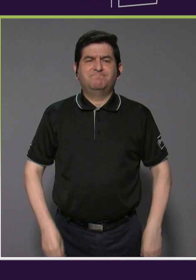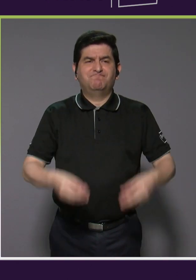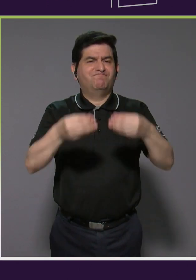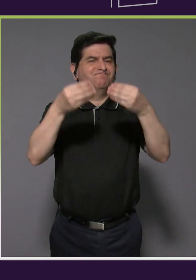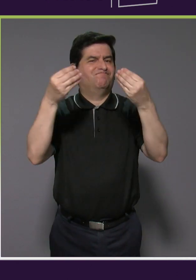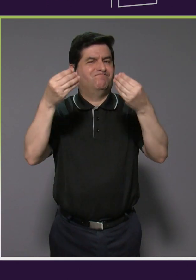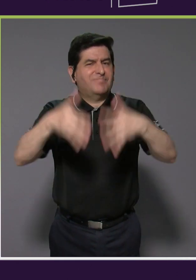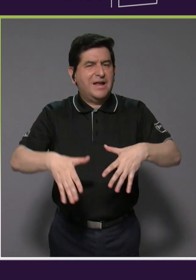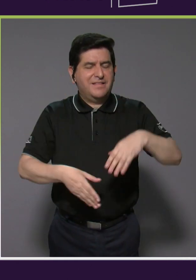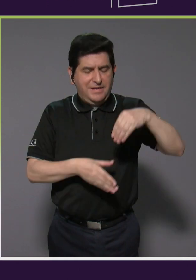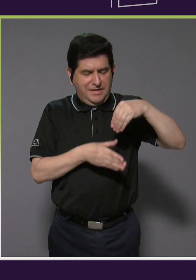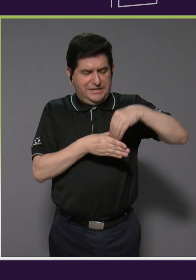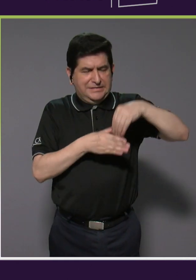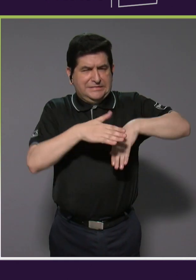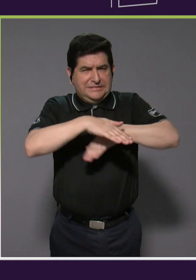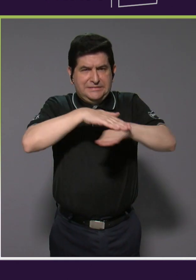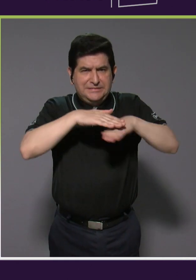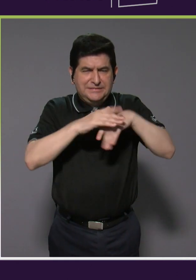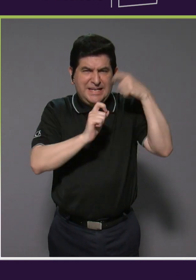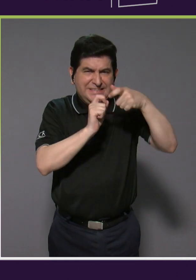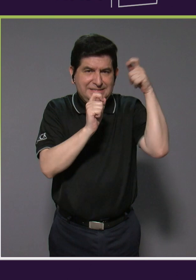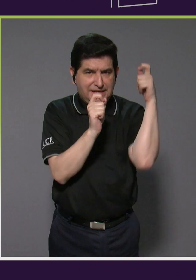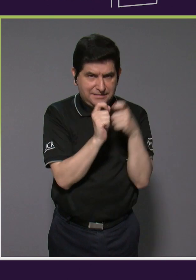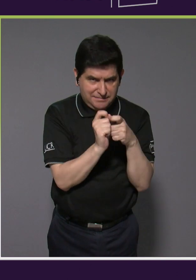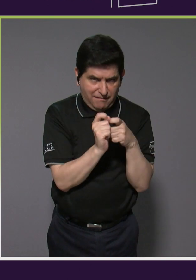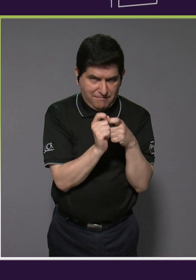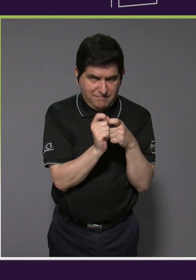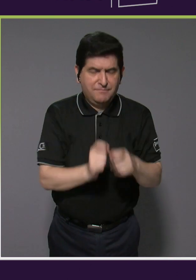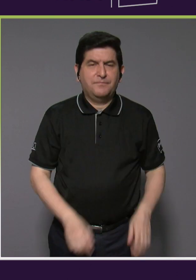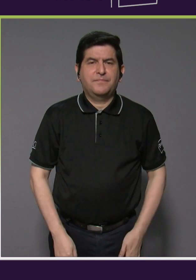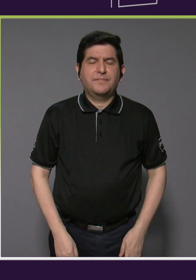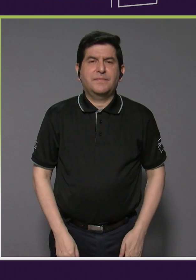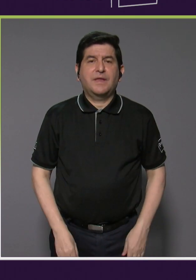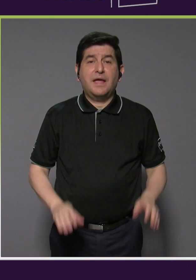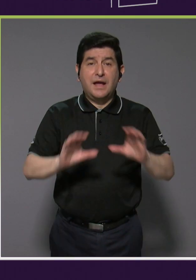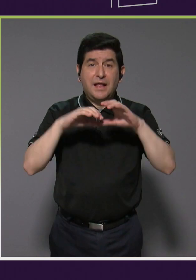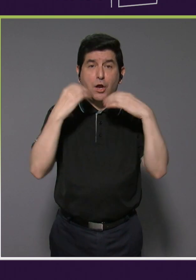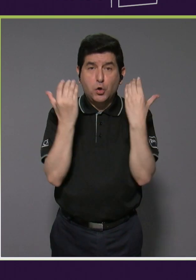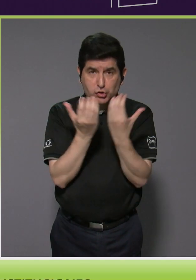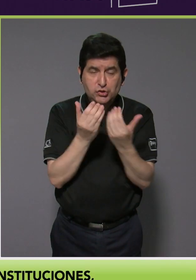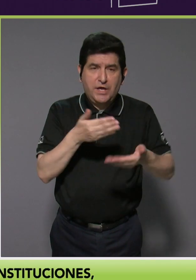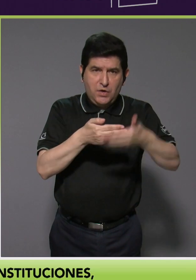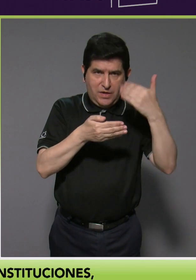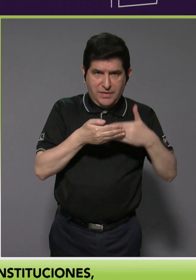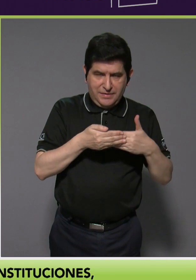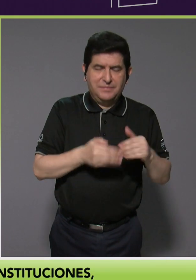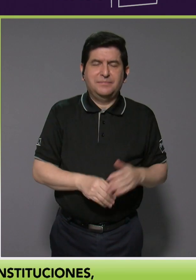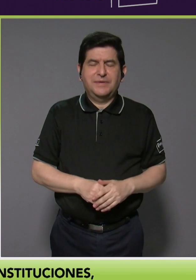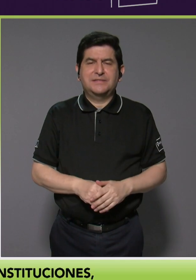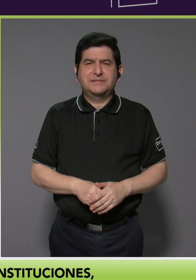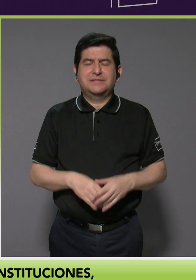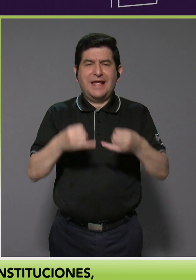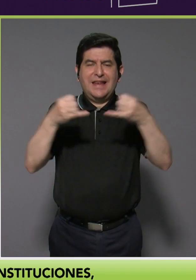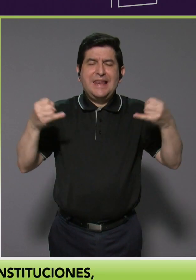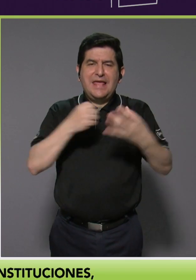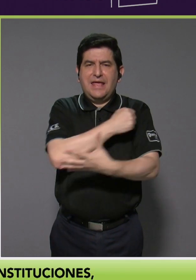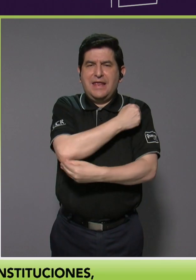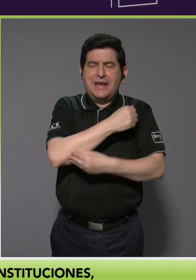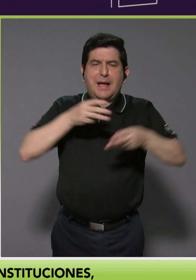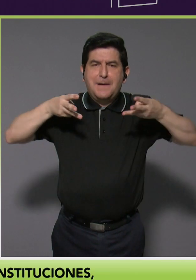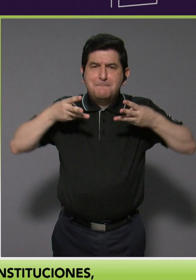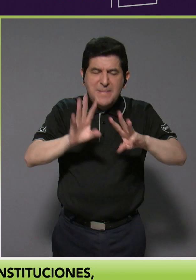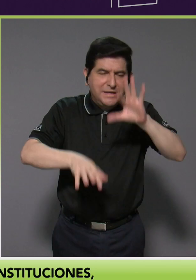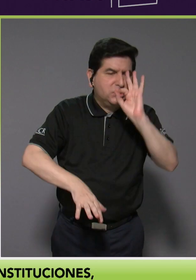perdería su esencia, su especificidad. En el CONAPDIS, aparte de la línea de pobreza como método